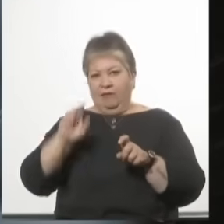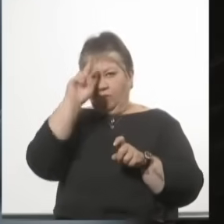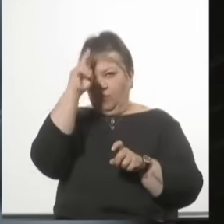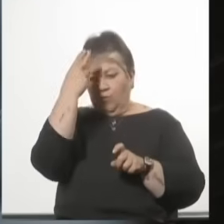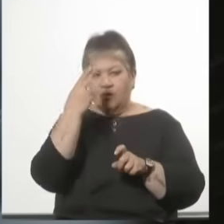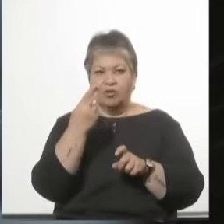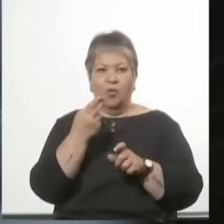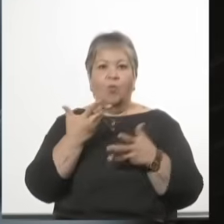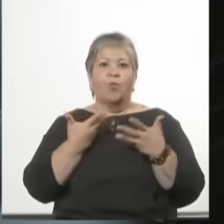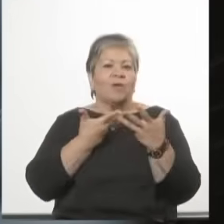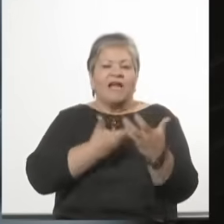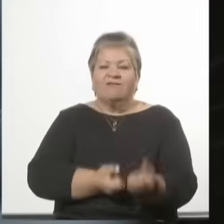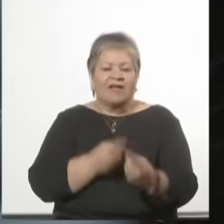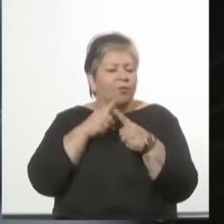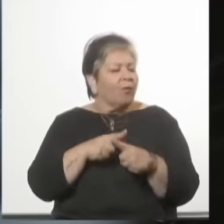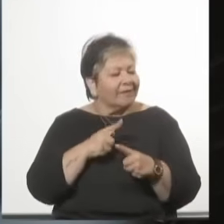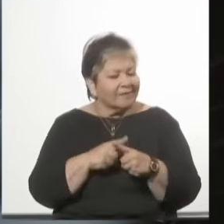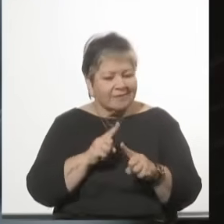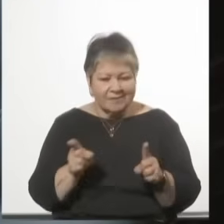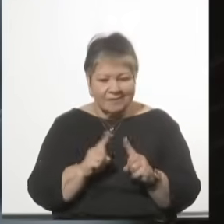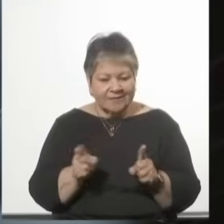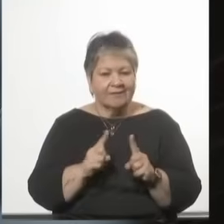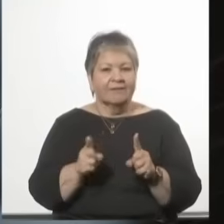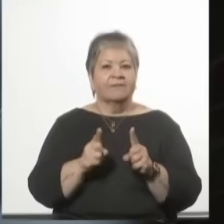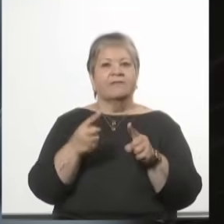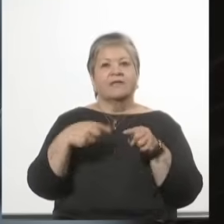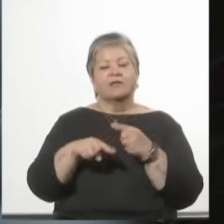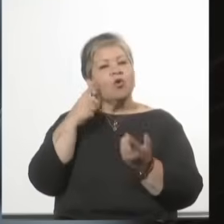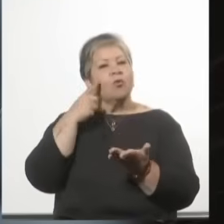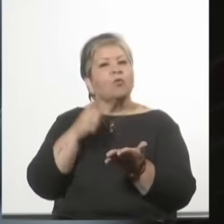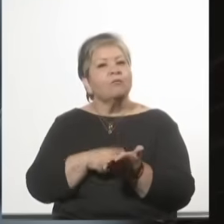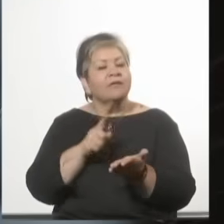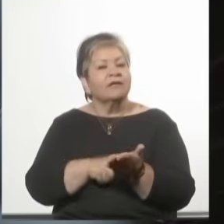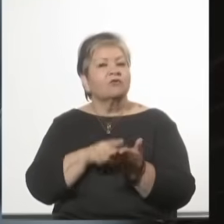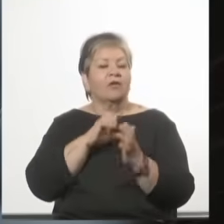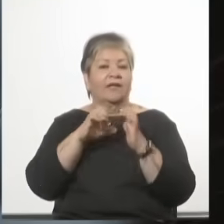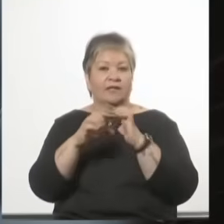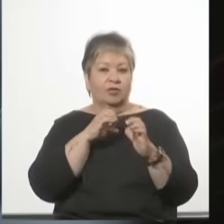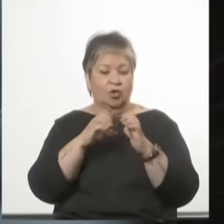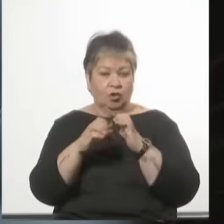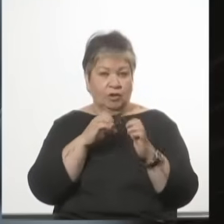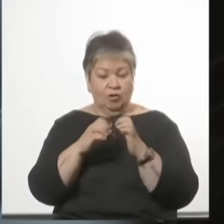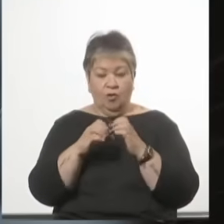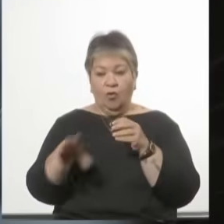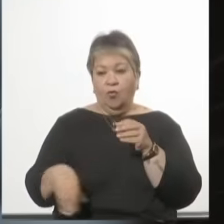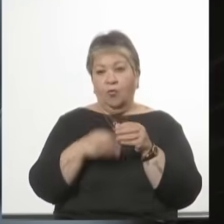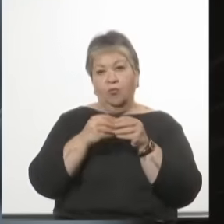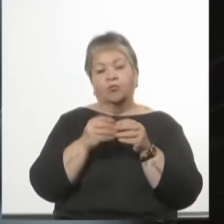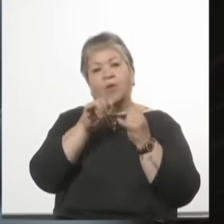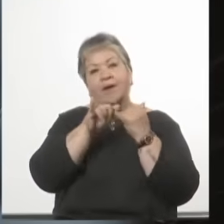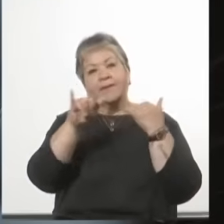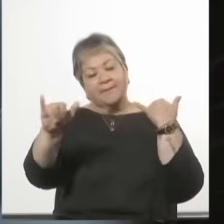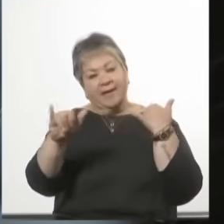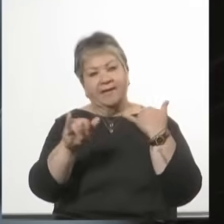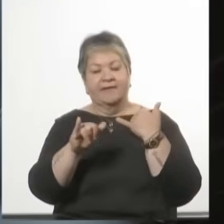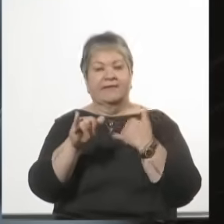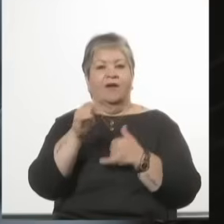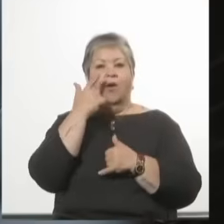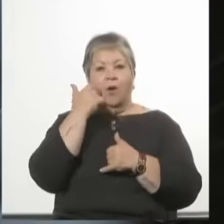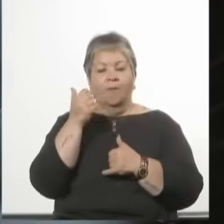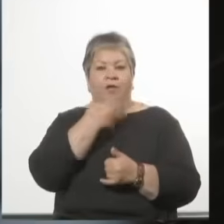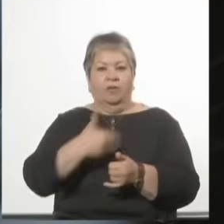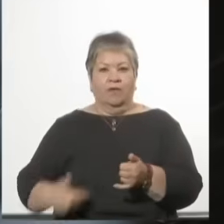aval inexistente, debemos indicar que el documento electrónico que venía adjunto al mail del señor Cardama, constituido por un